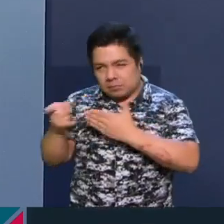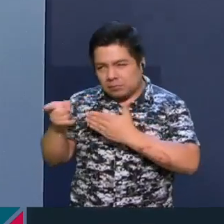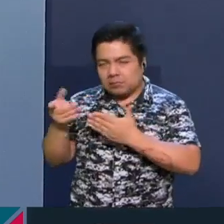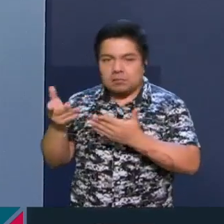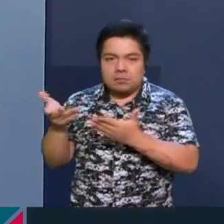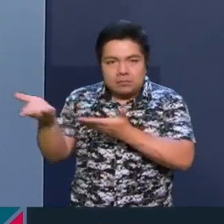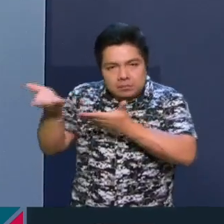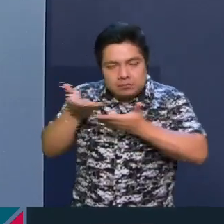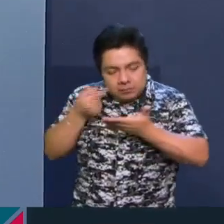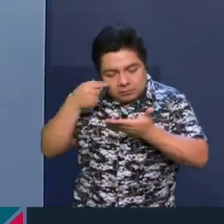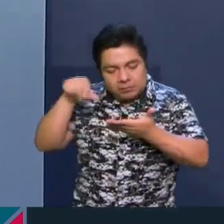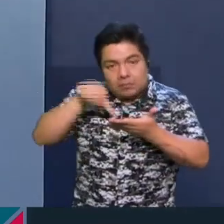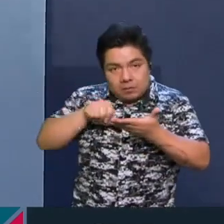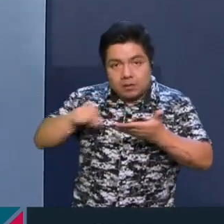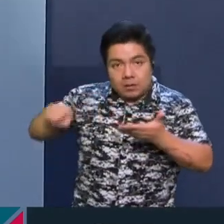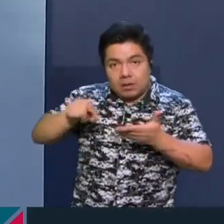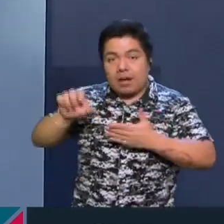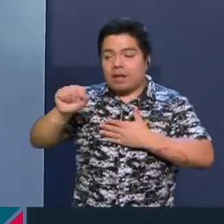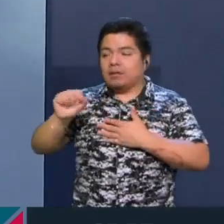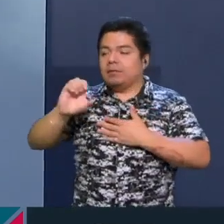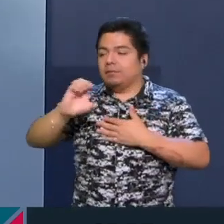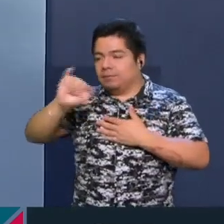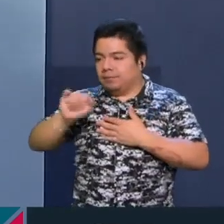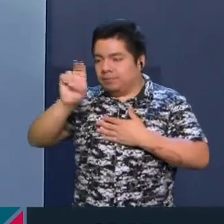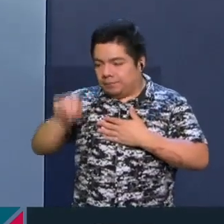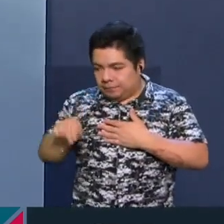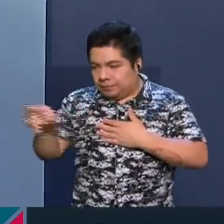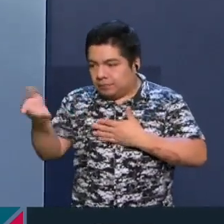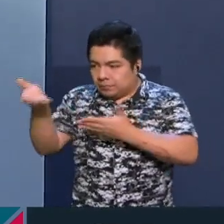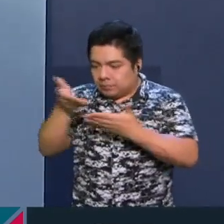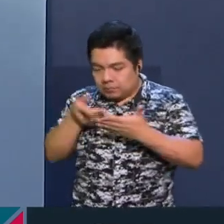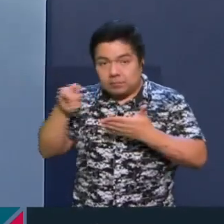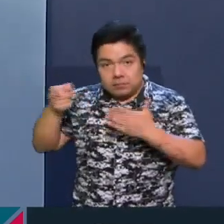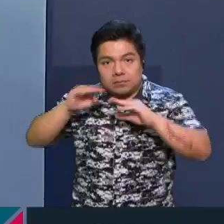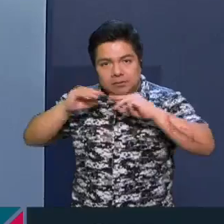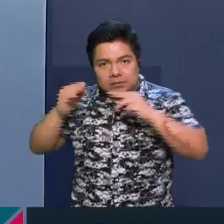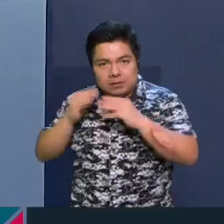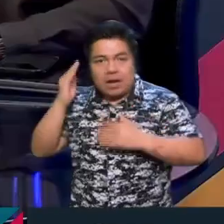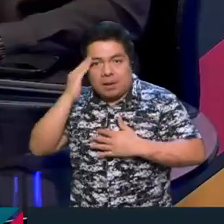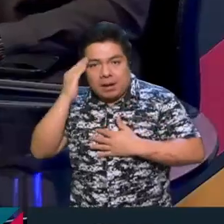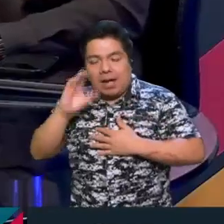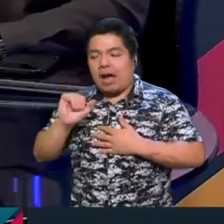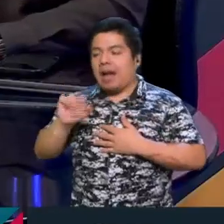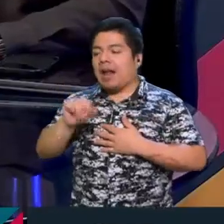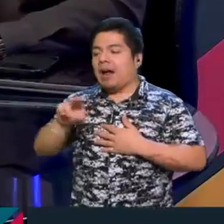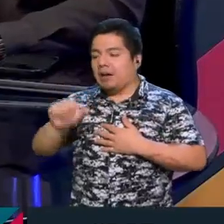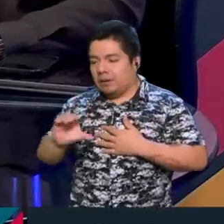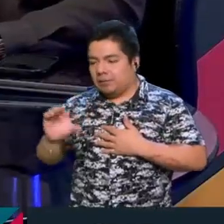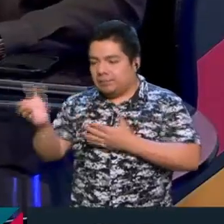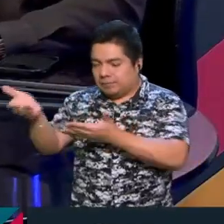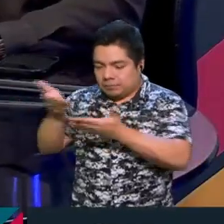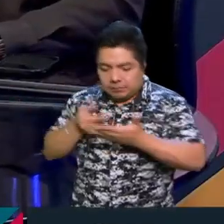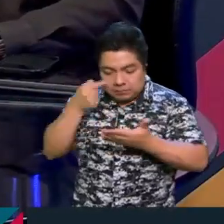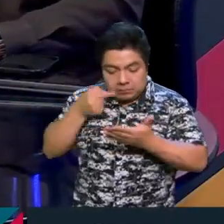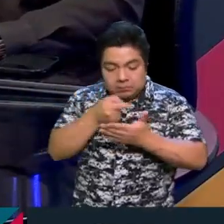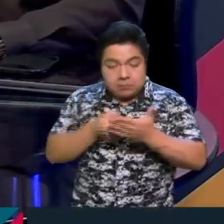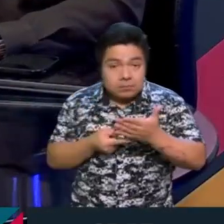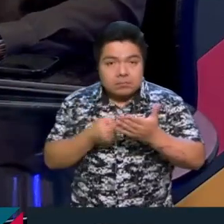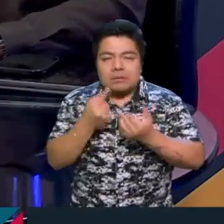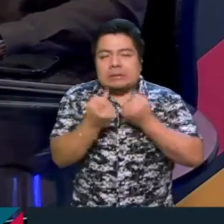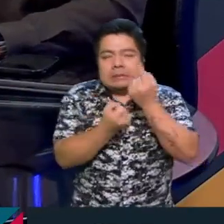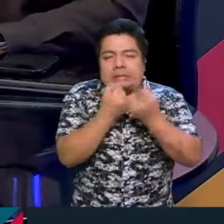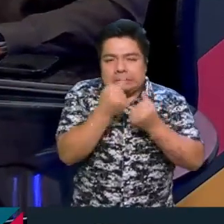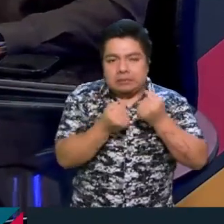presentó, bueno, que se hizo público hoy de la Suprema Corte de Justicia de la Nación, del ministro Juan Luis González Alcántara Carranca, que plantea invalidar parcialmente